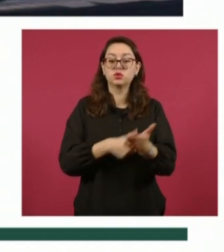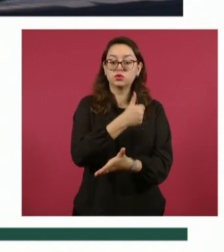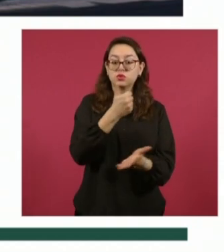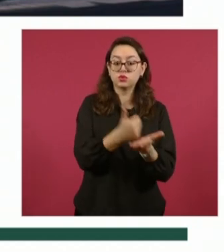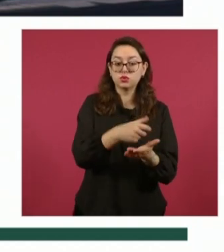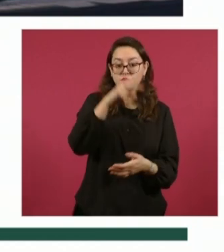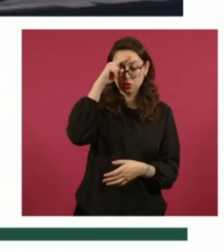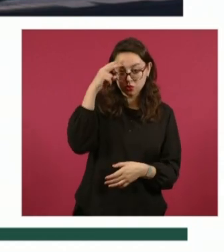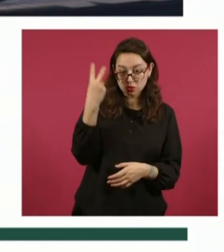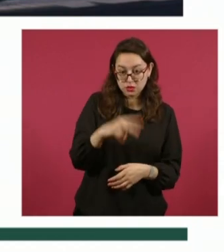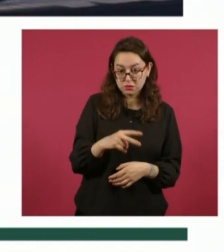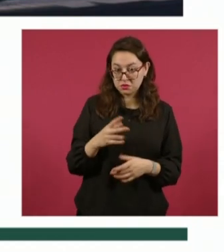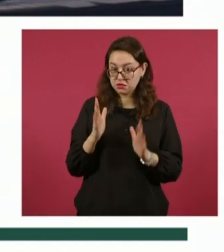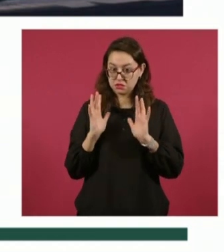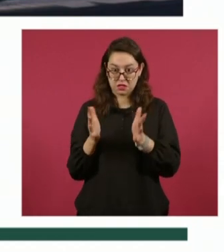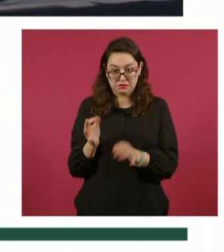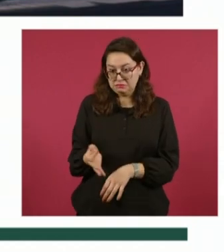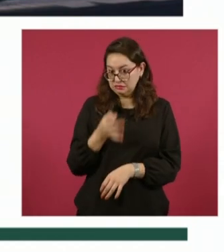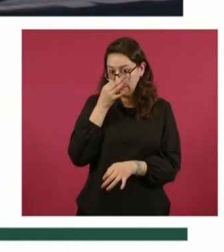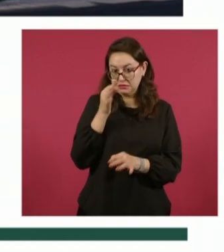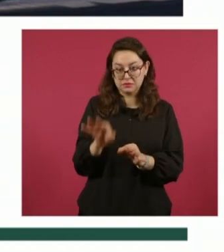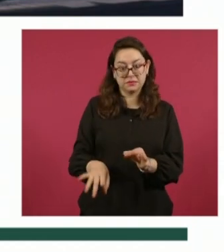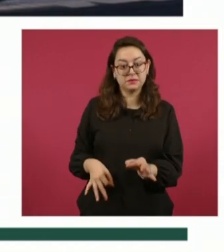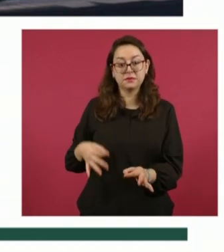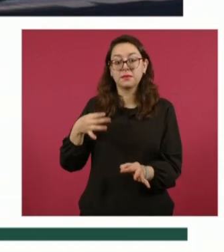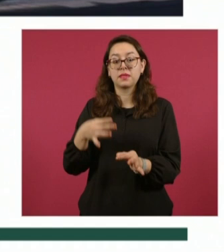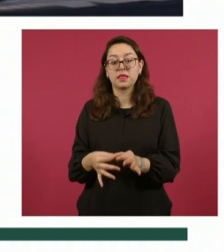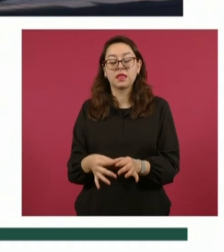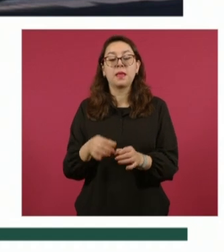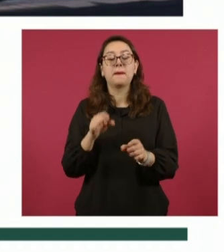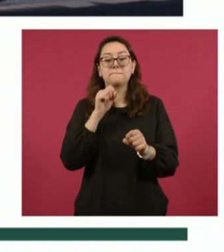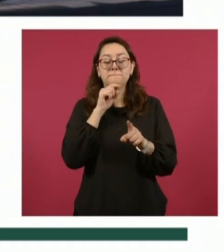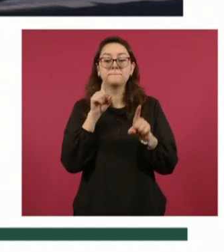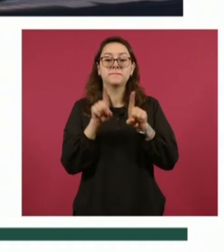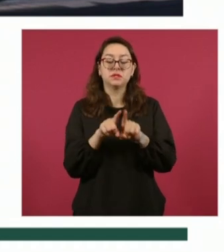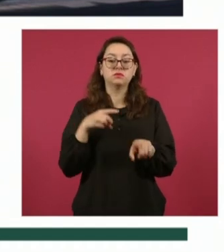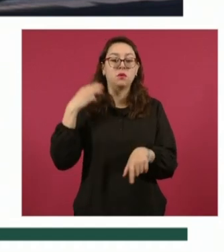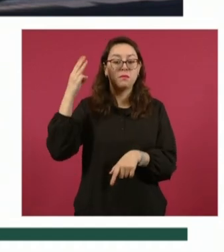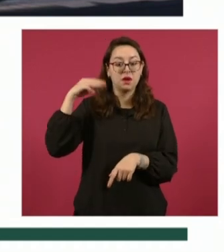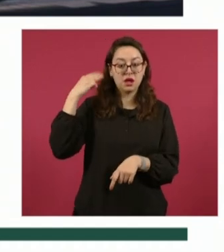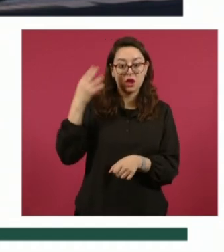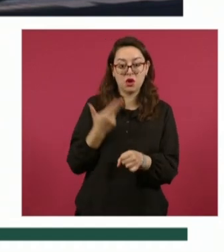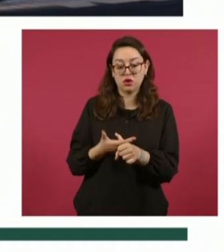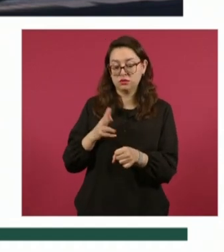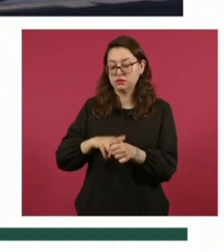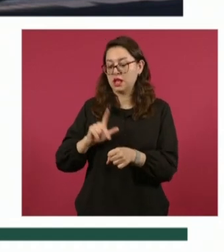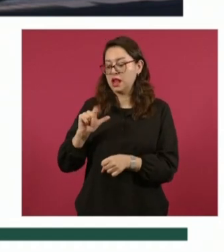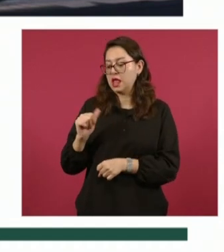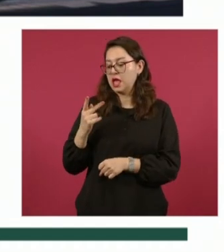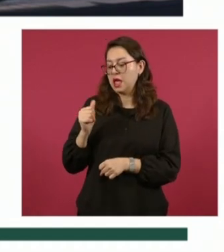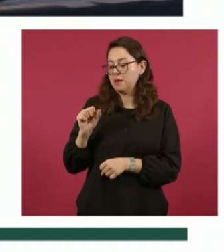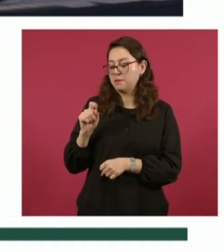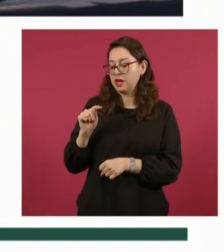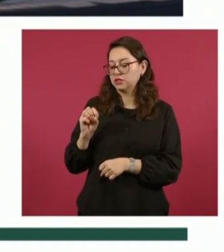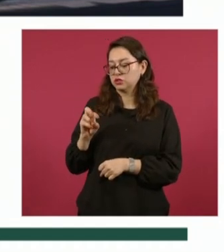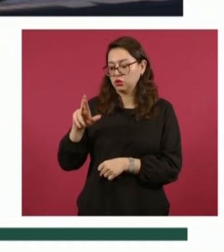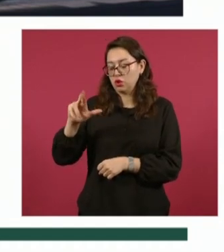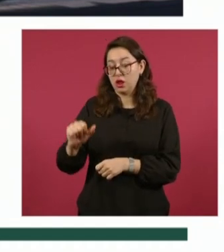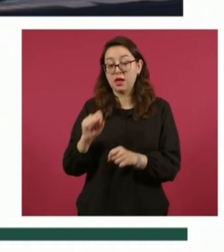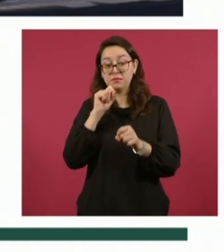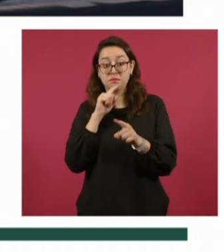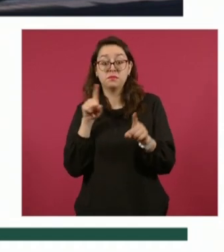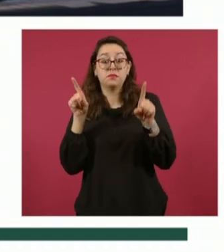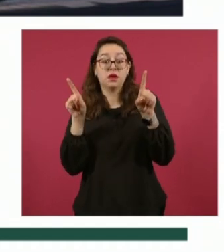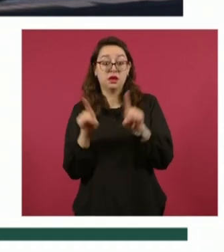está prácticamente concluido. Y en marzo estará listo el Hospital de la Pastora y ya se adquirieron los 7 tomógrafos para